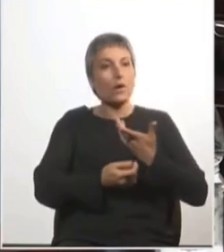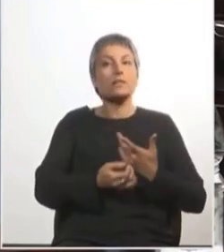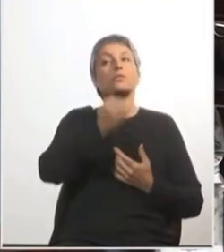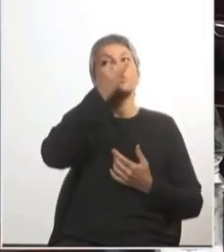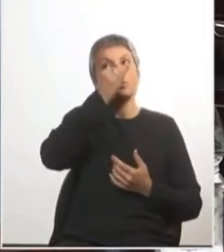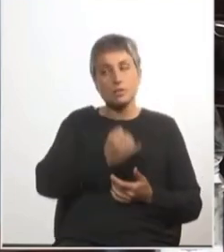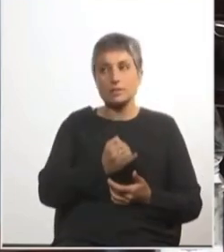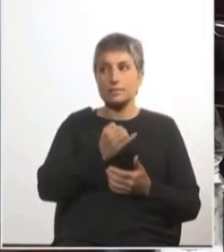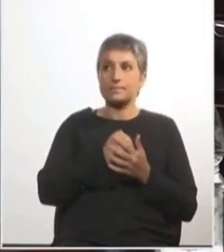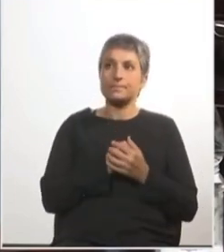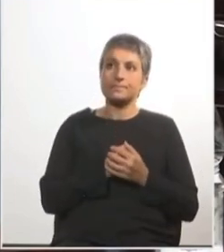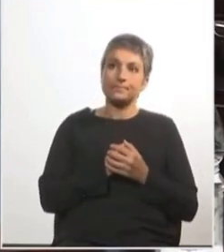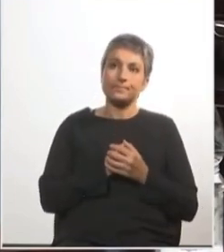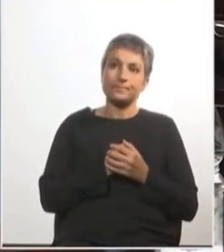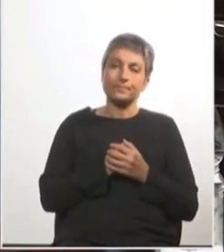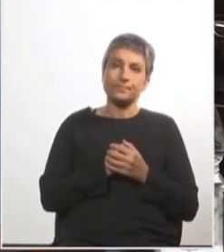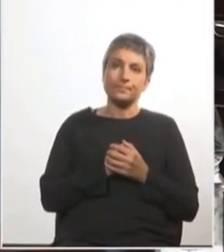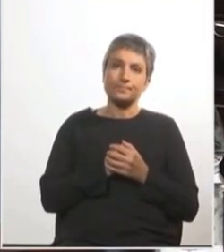Sí.